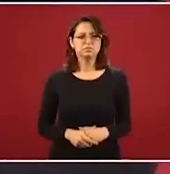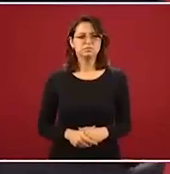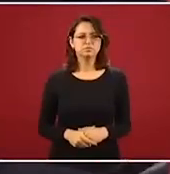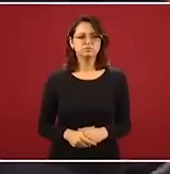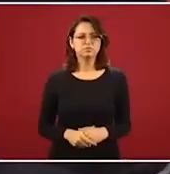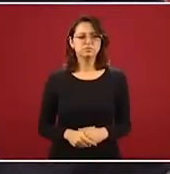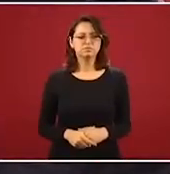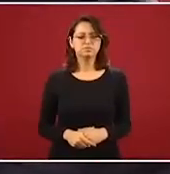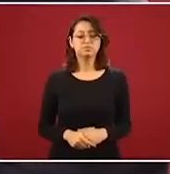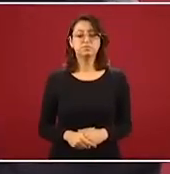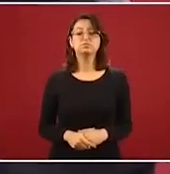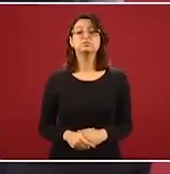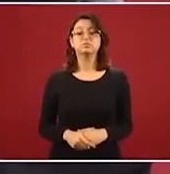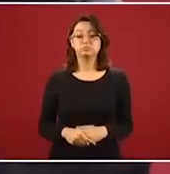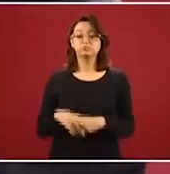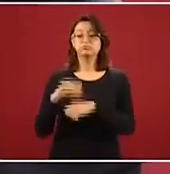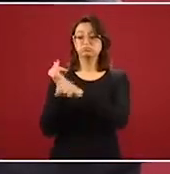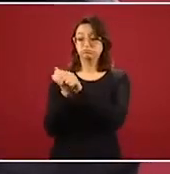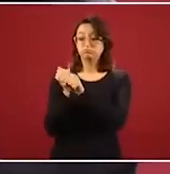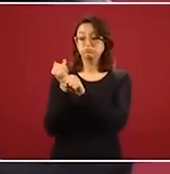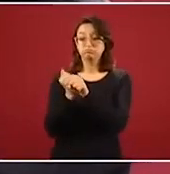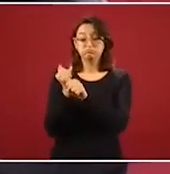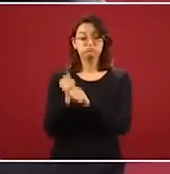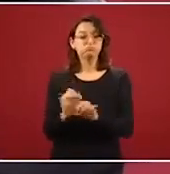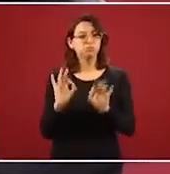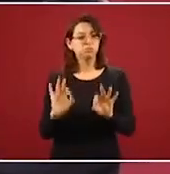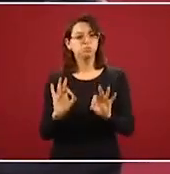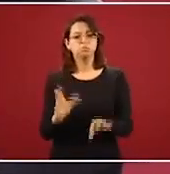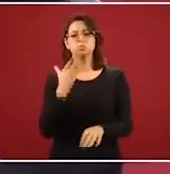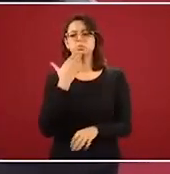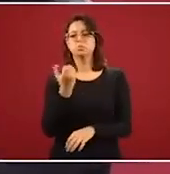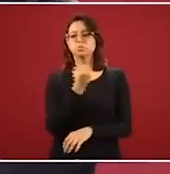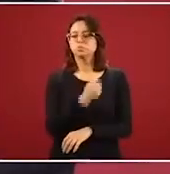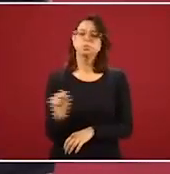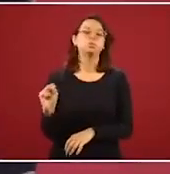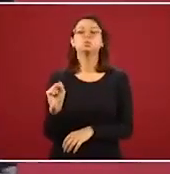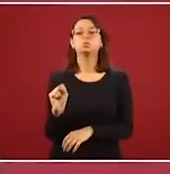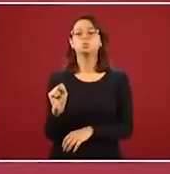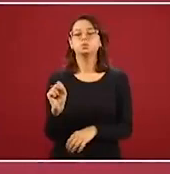Es un buen trabajo de investigación porque no hay